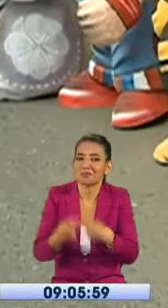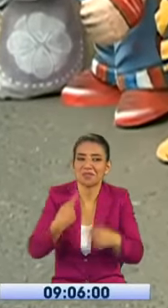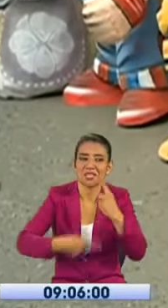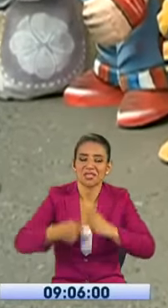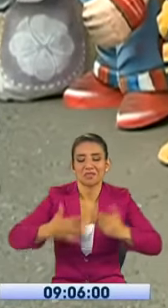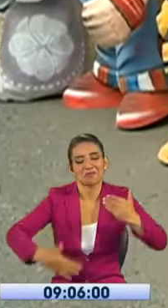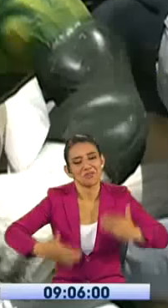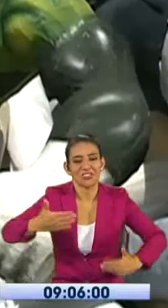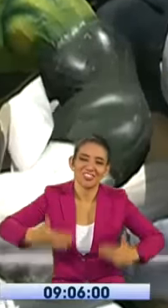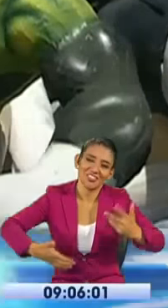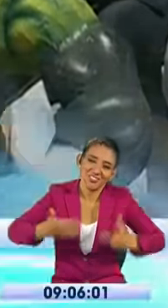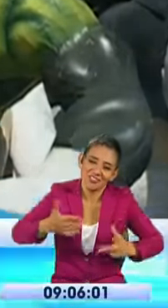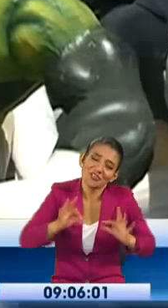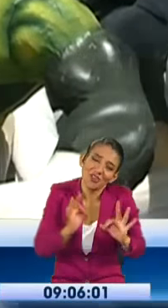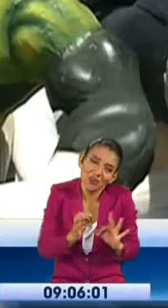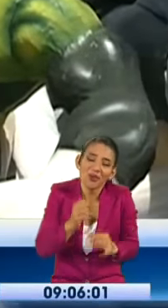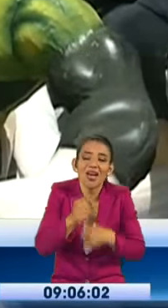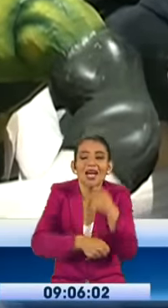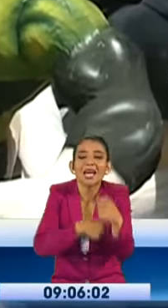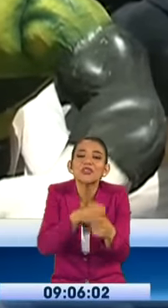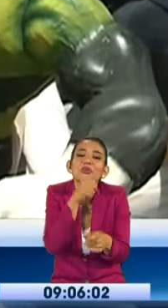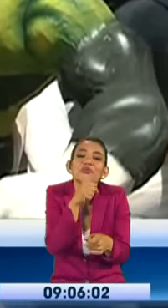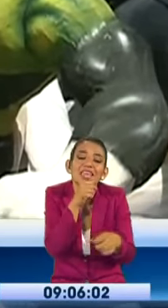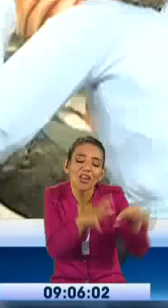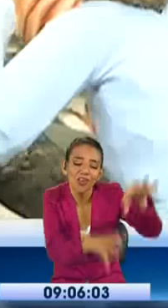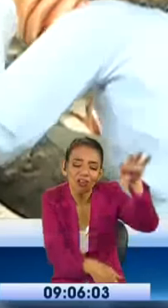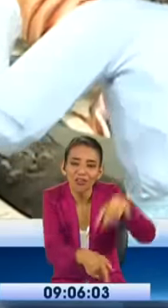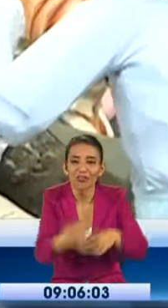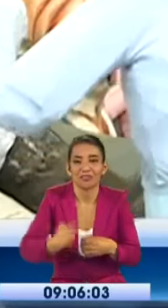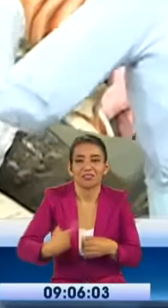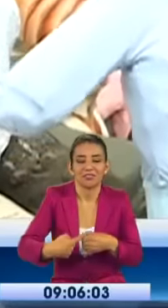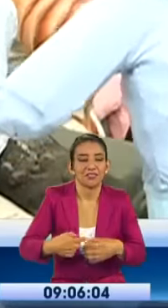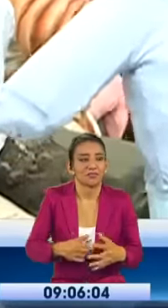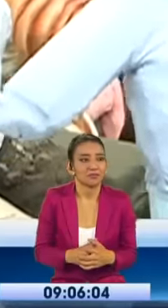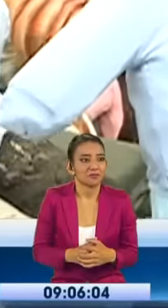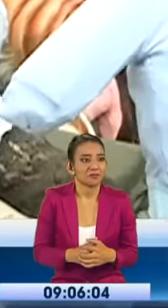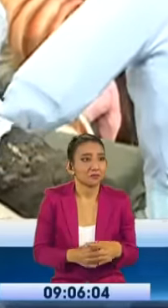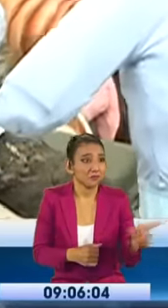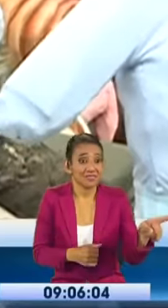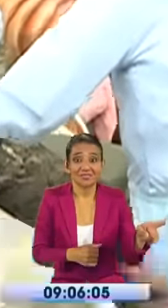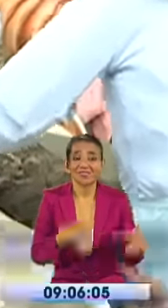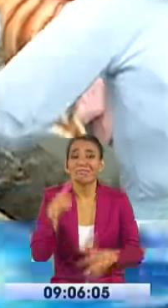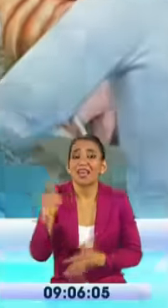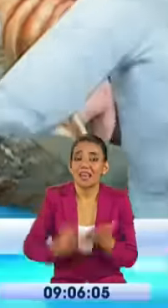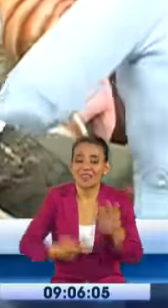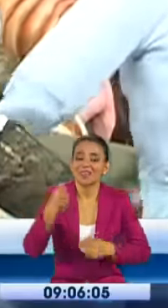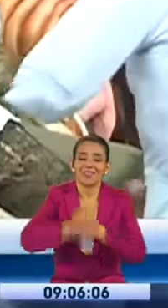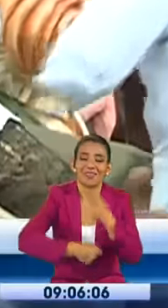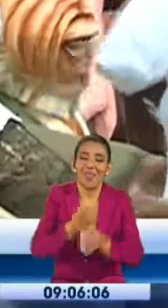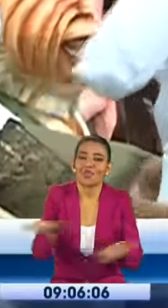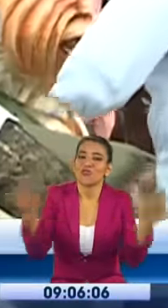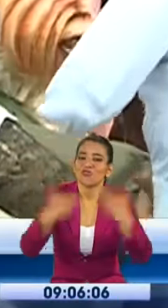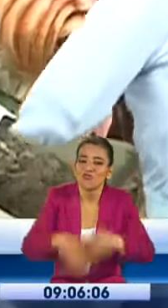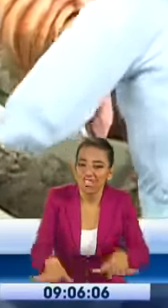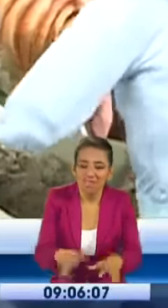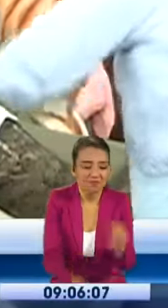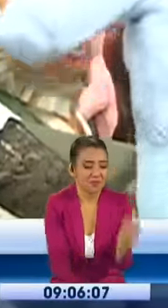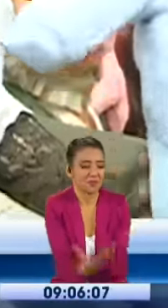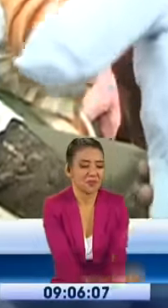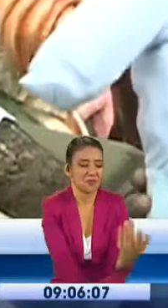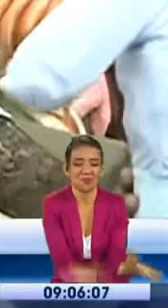monigotes y tradicionales viejos en diferentes sectores de la capital. Que el monigote es para finalizar el año y hay que